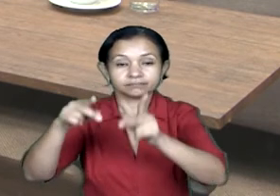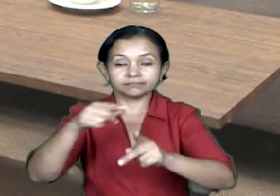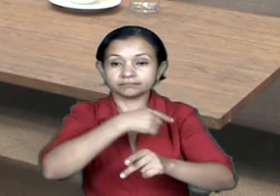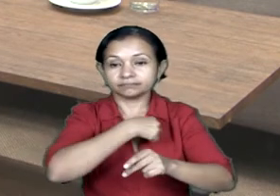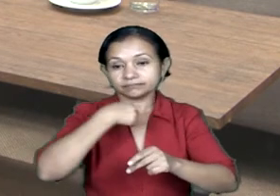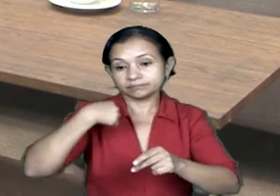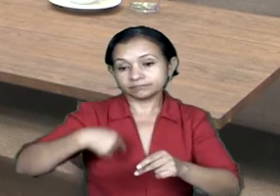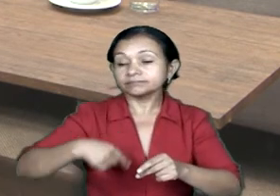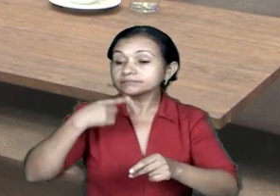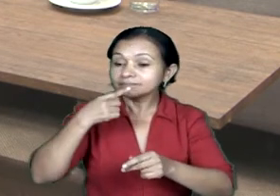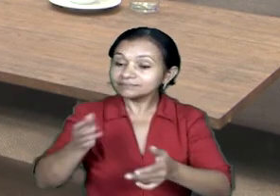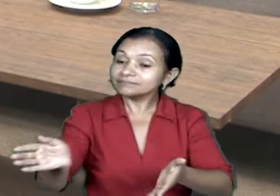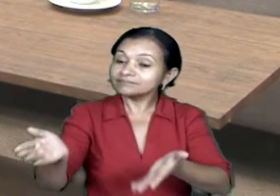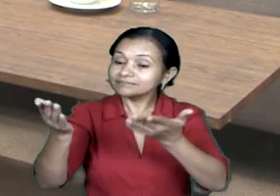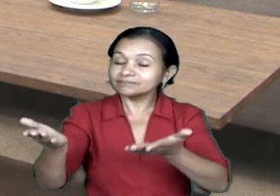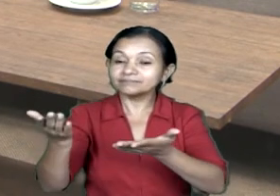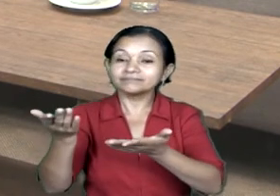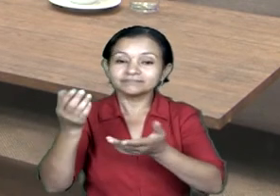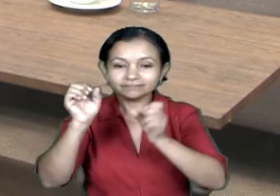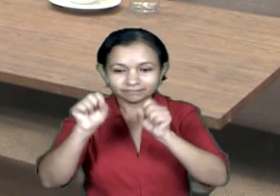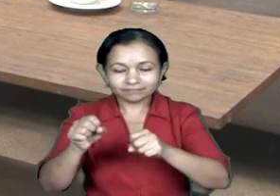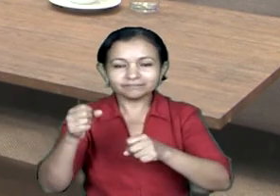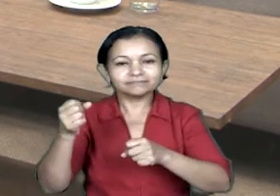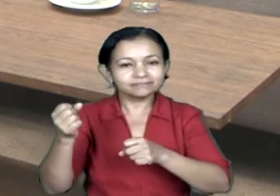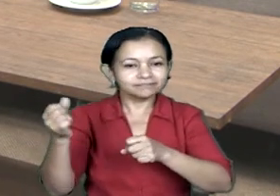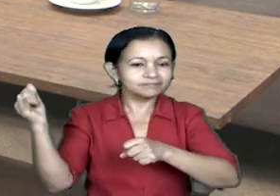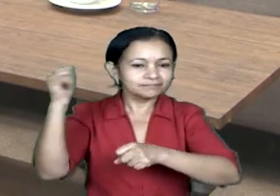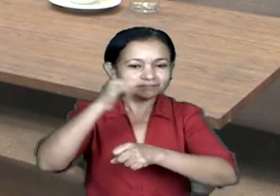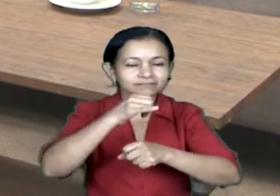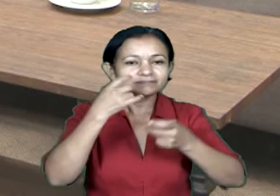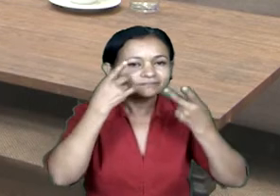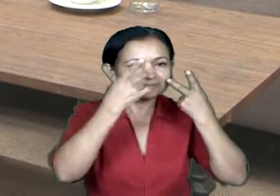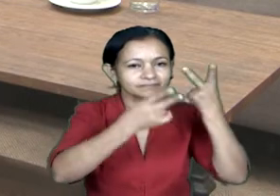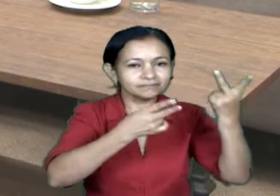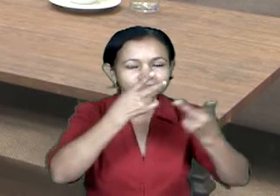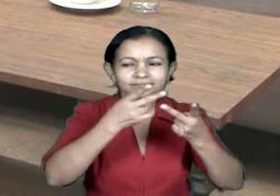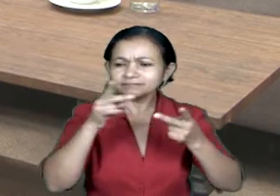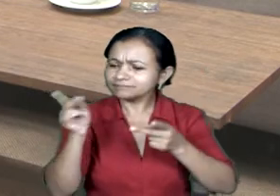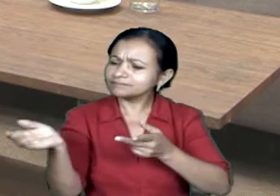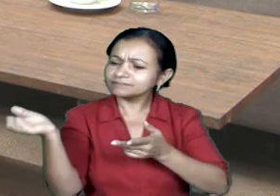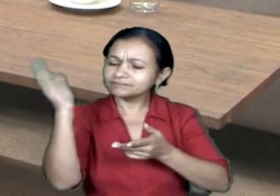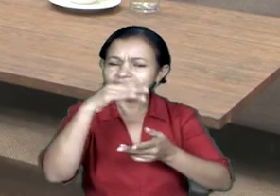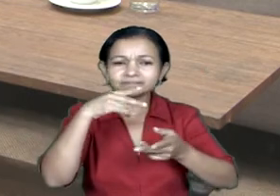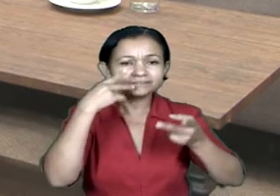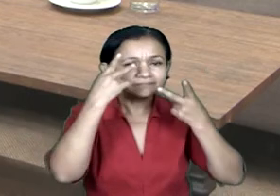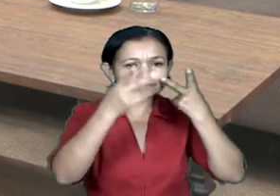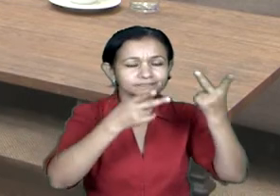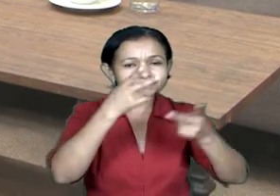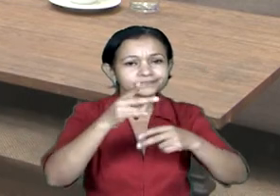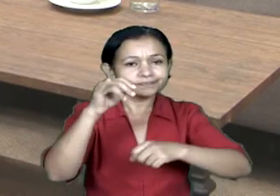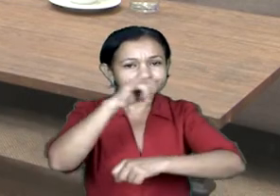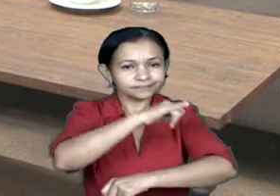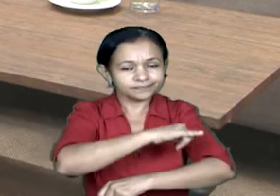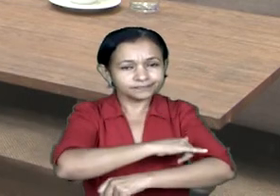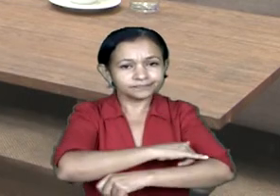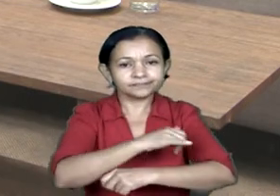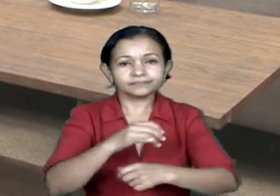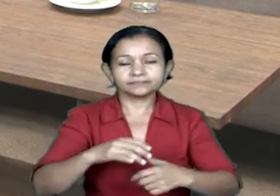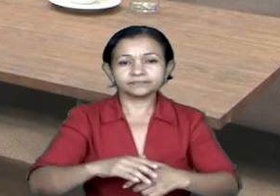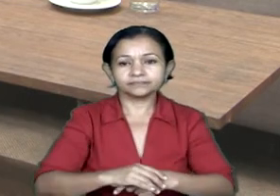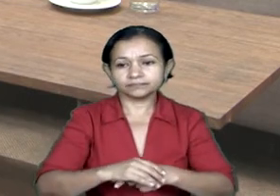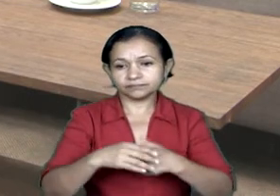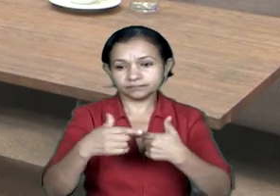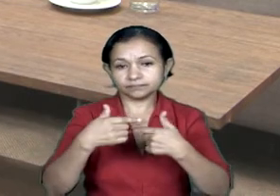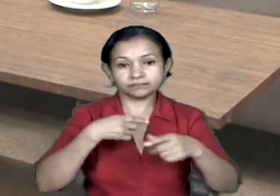para alentar que venga a conocer personalmente. Por eso ahora se encuentra